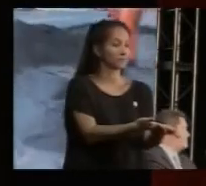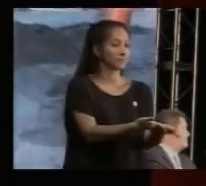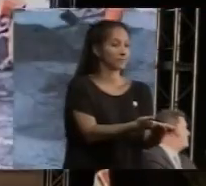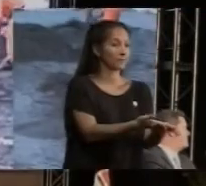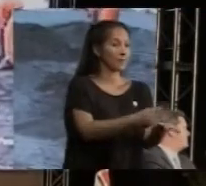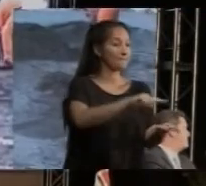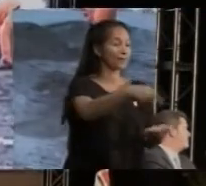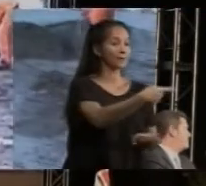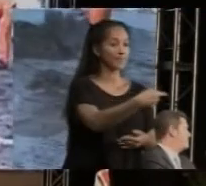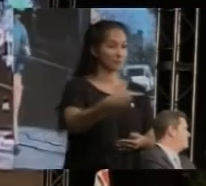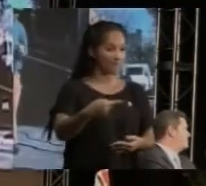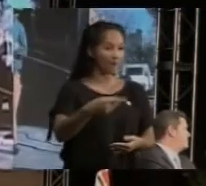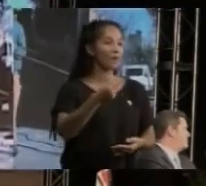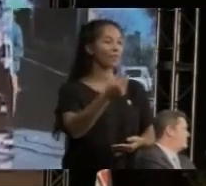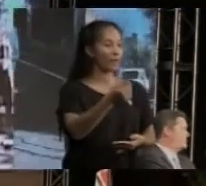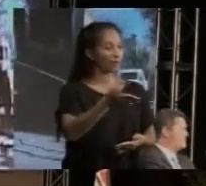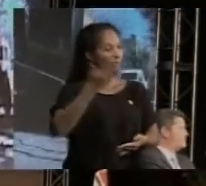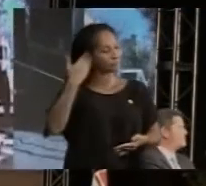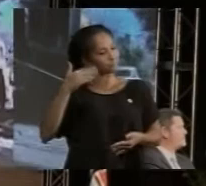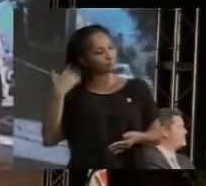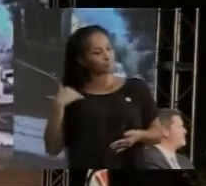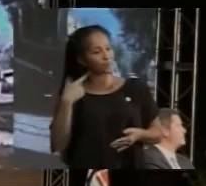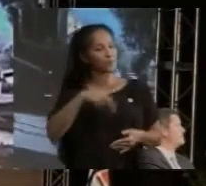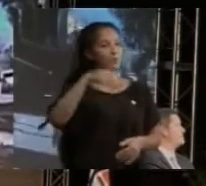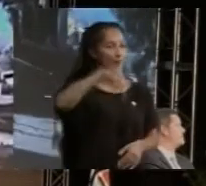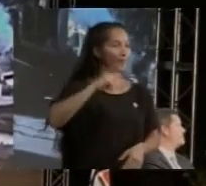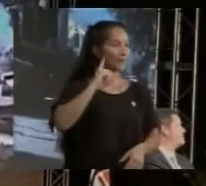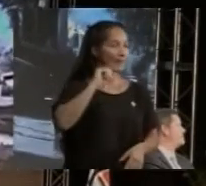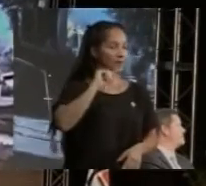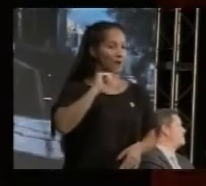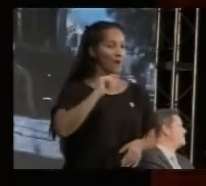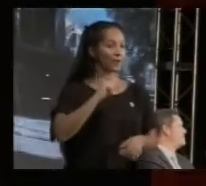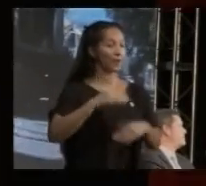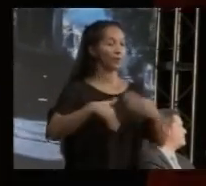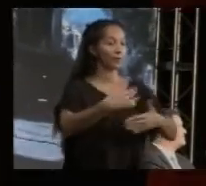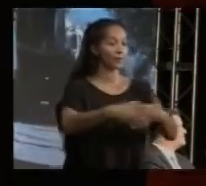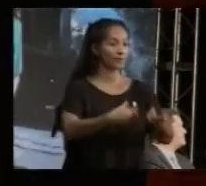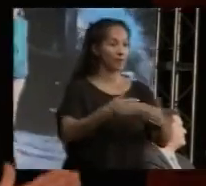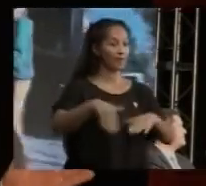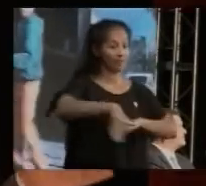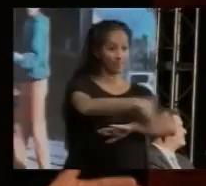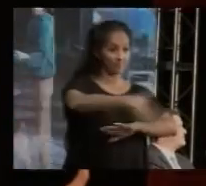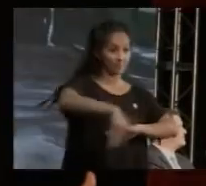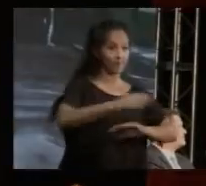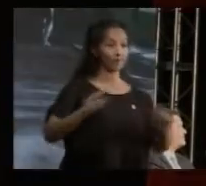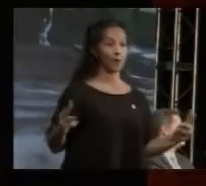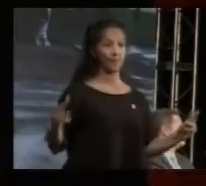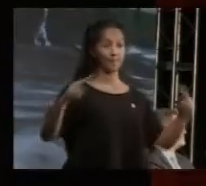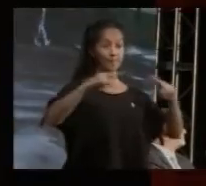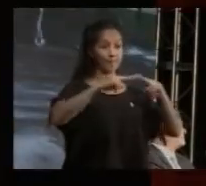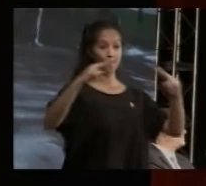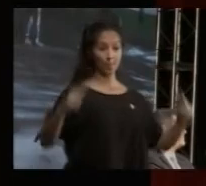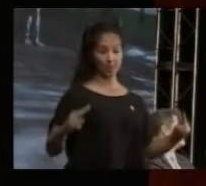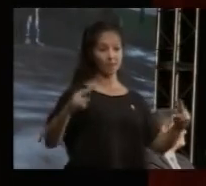semanas otra vieja deuda que se tiene con la ciudad de Paraná, que es la continuidad de la circunvalación entre el puente Trunco de Almafuerte y